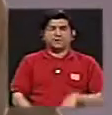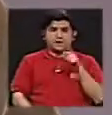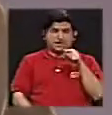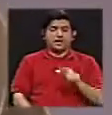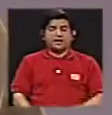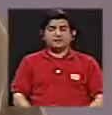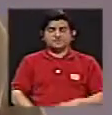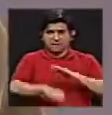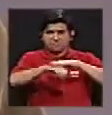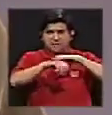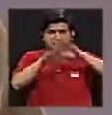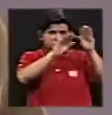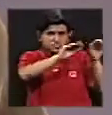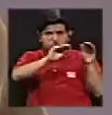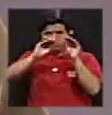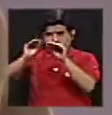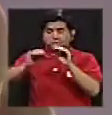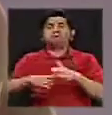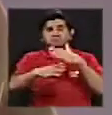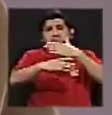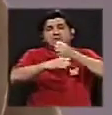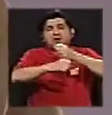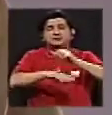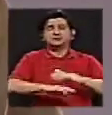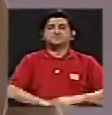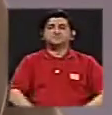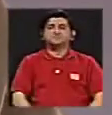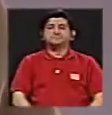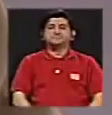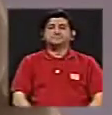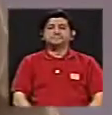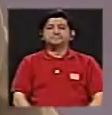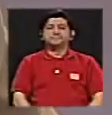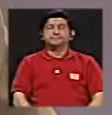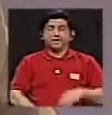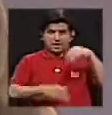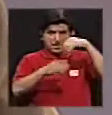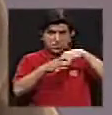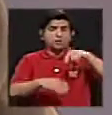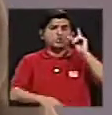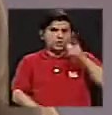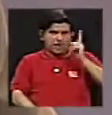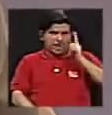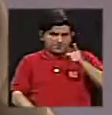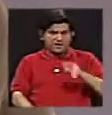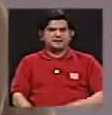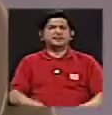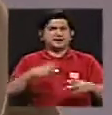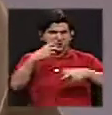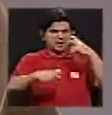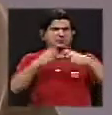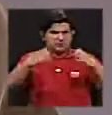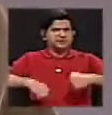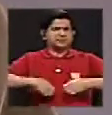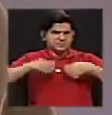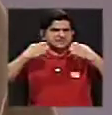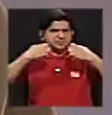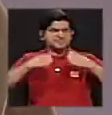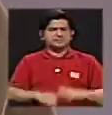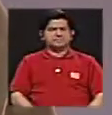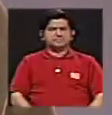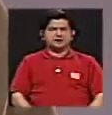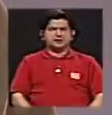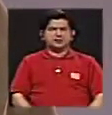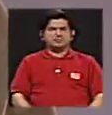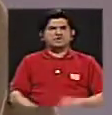cesión, lo hace. Uh-huh. Incluso advierte que hay irregularidades, ¿no? Cada